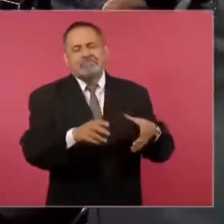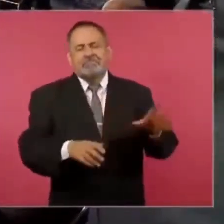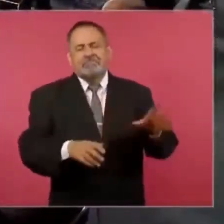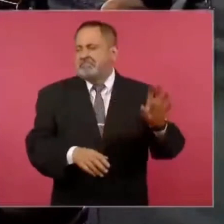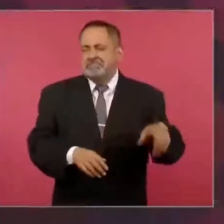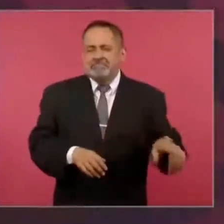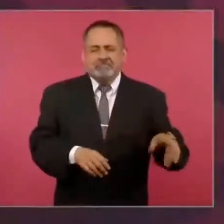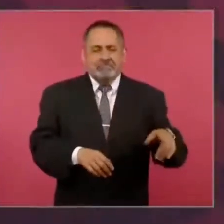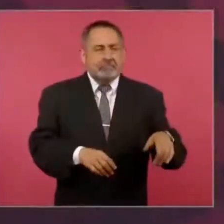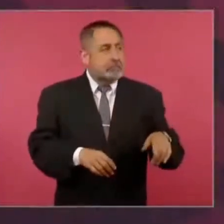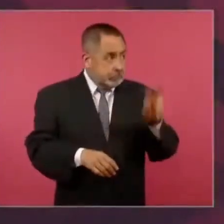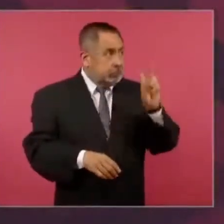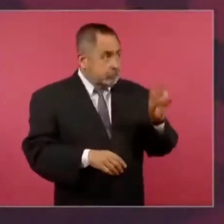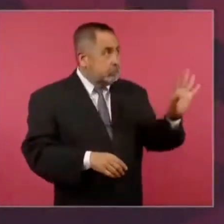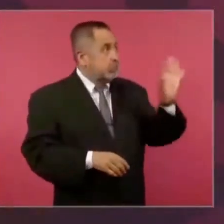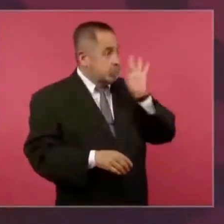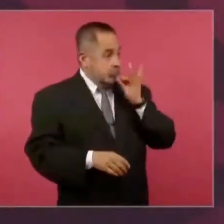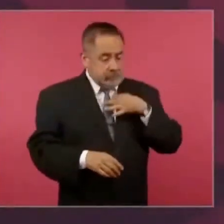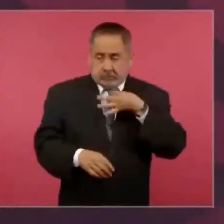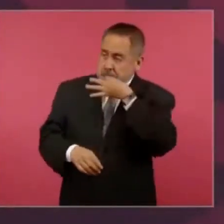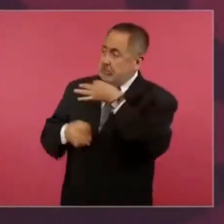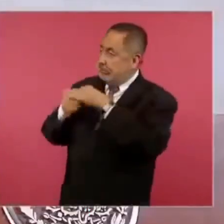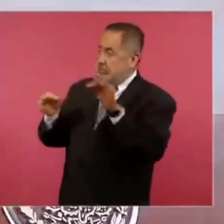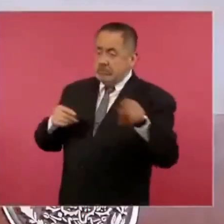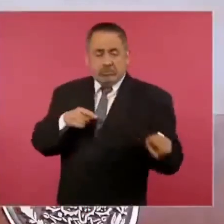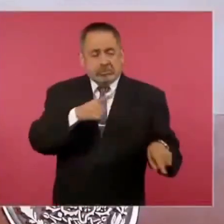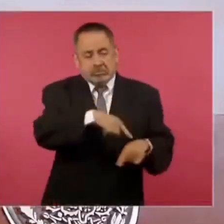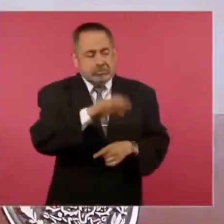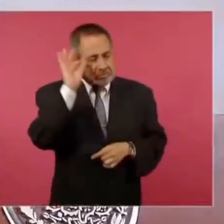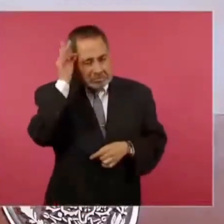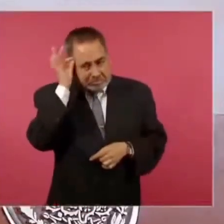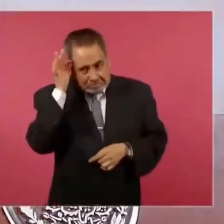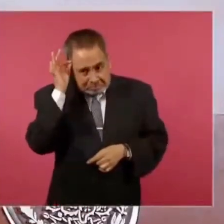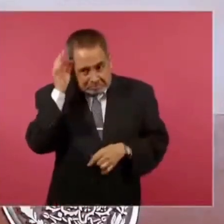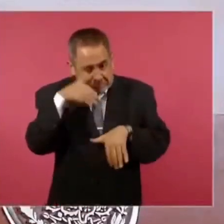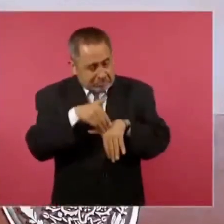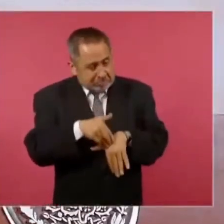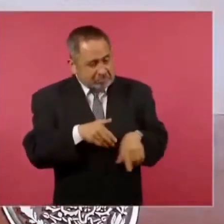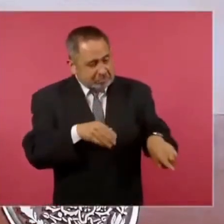son voceros, representantes, peones,